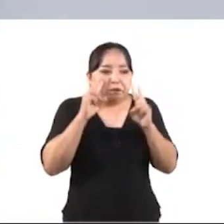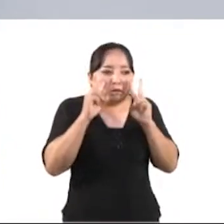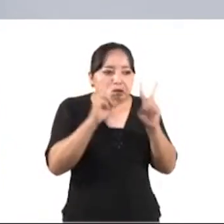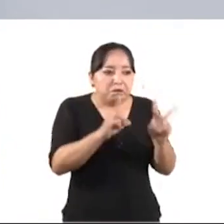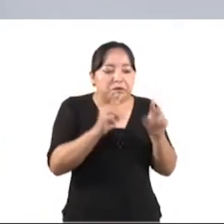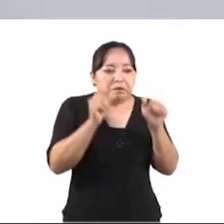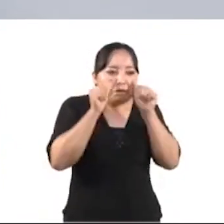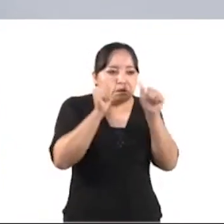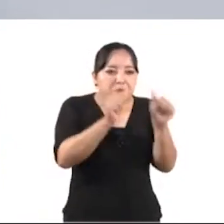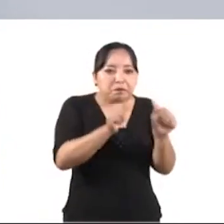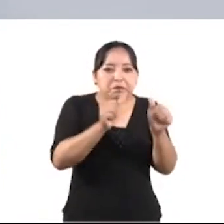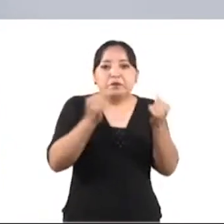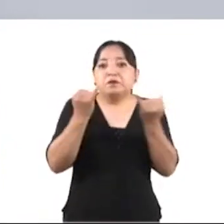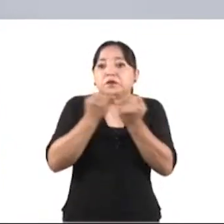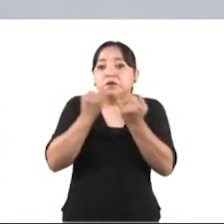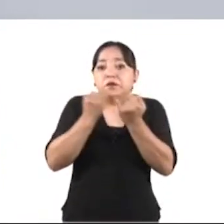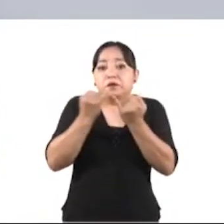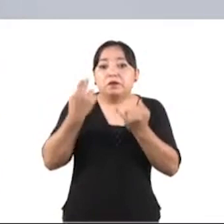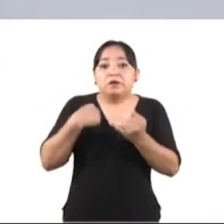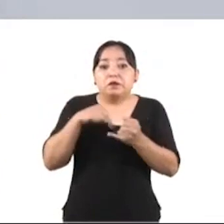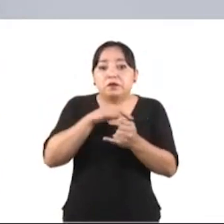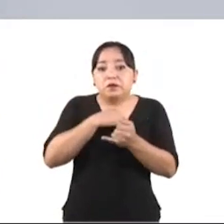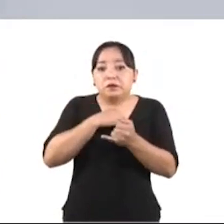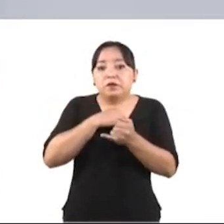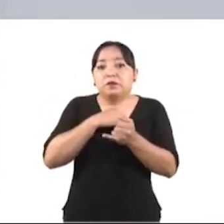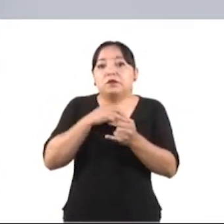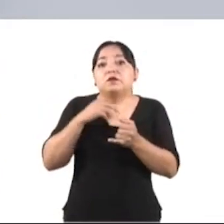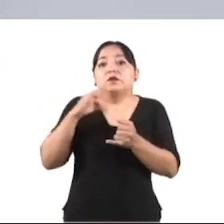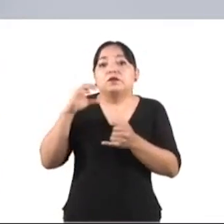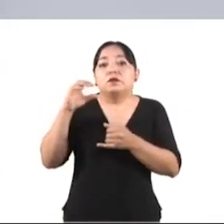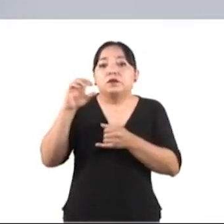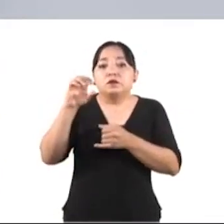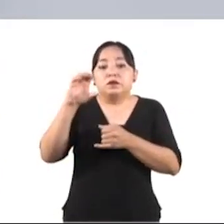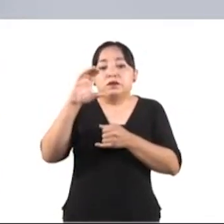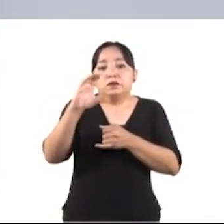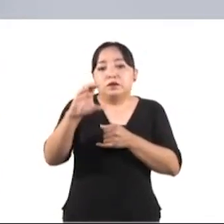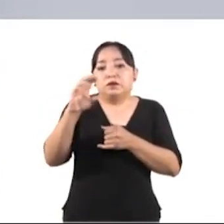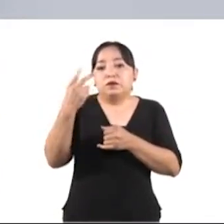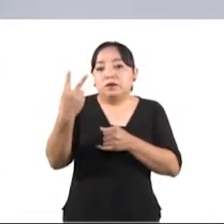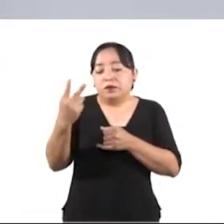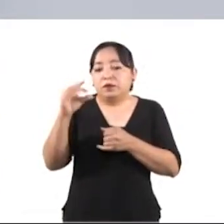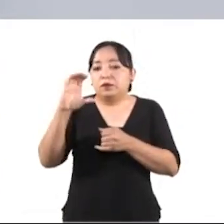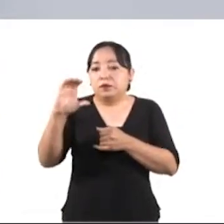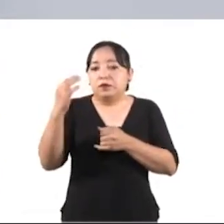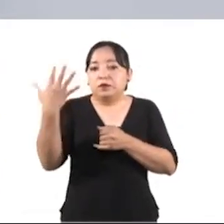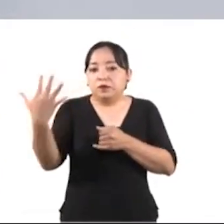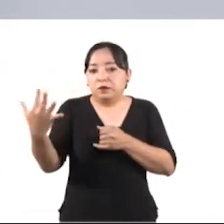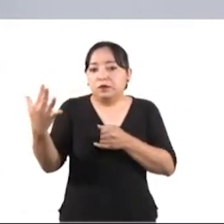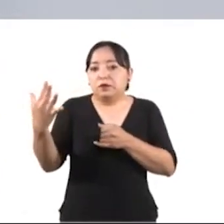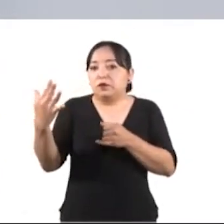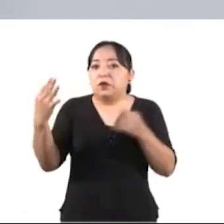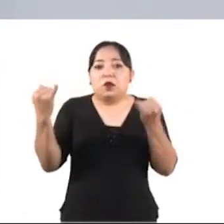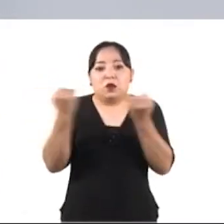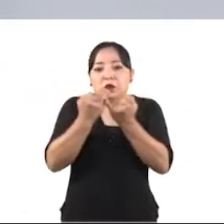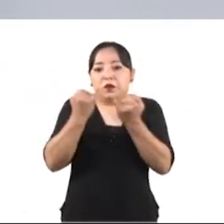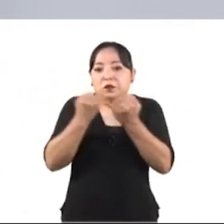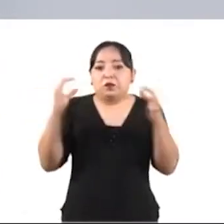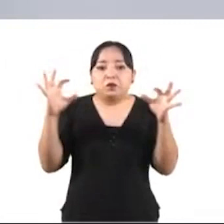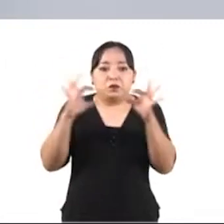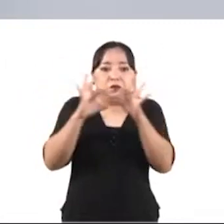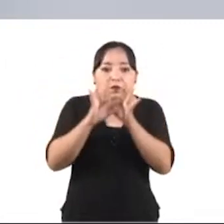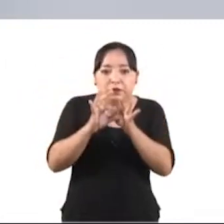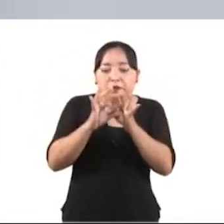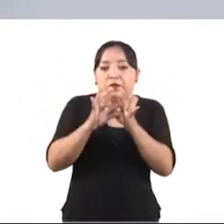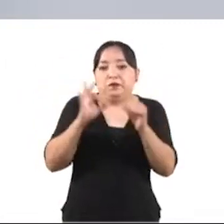habrá una coordinación permanente con los operadores del pse del c2 y c5 con el fin de monitorear y detectar cualquier actividad que ponga en riesgo a la población